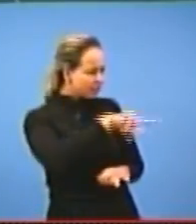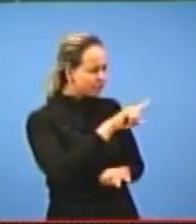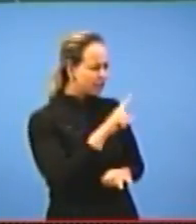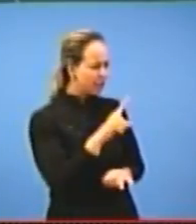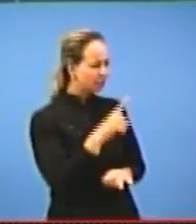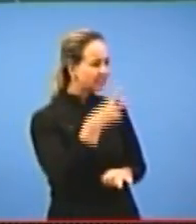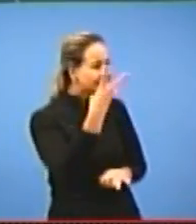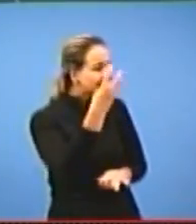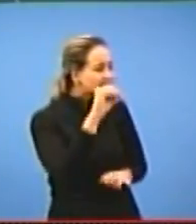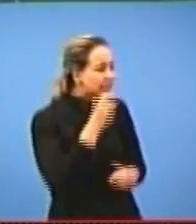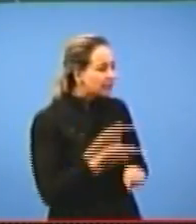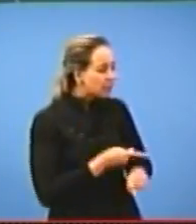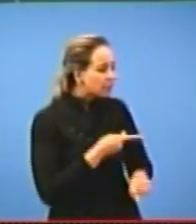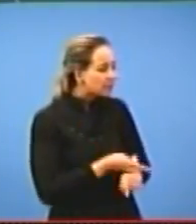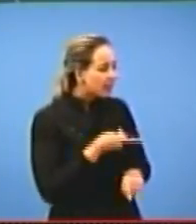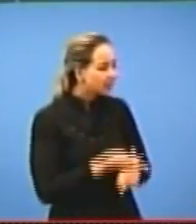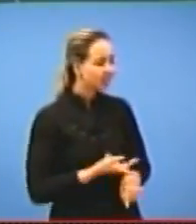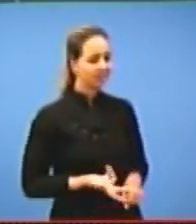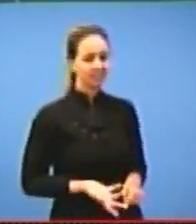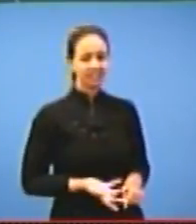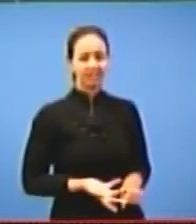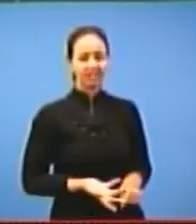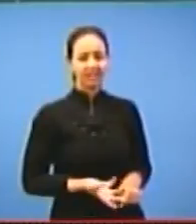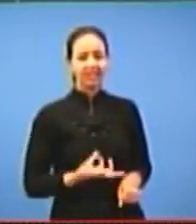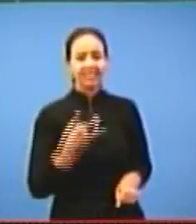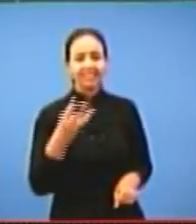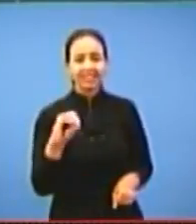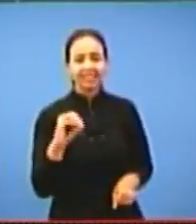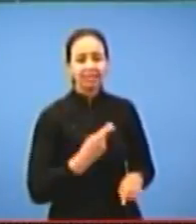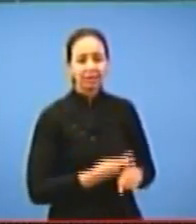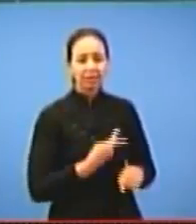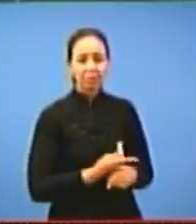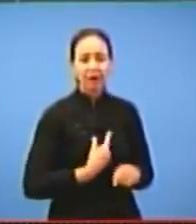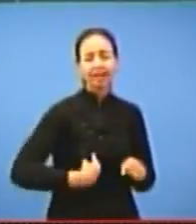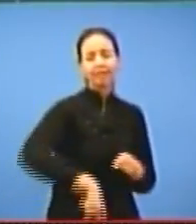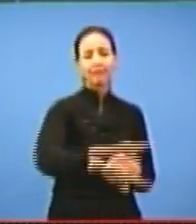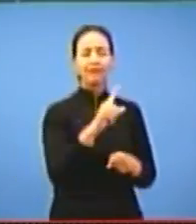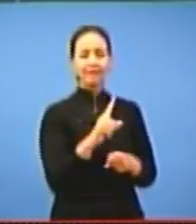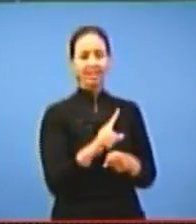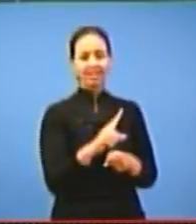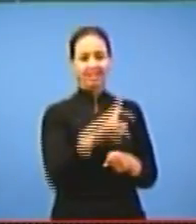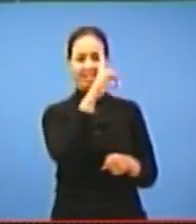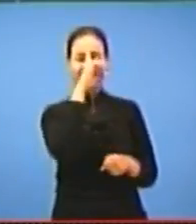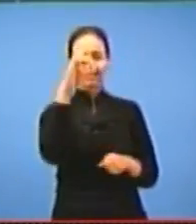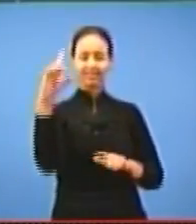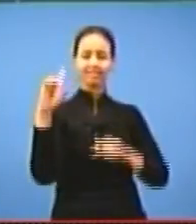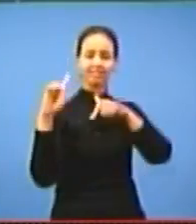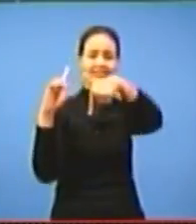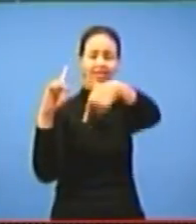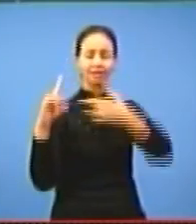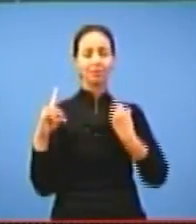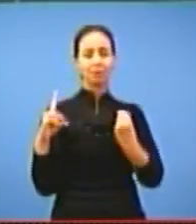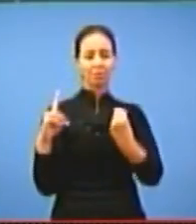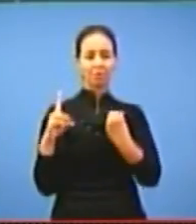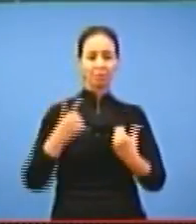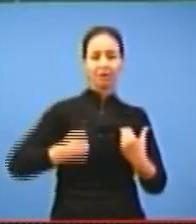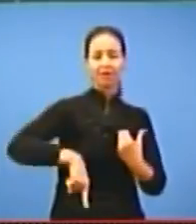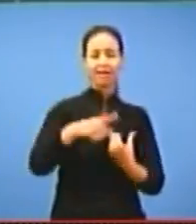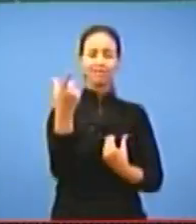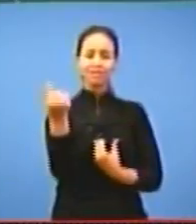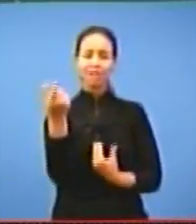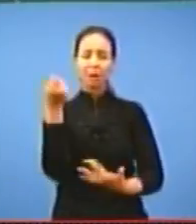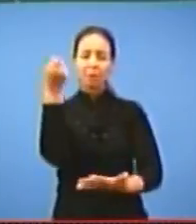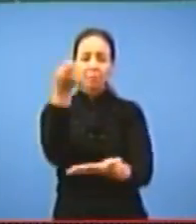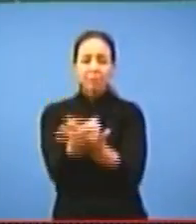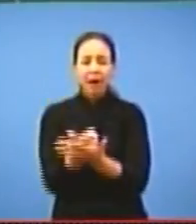Es el precio que se dio por mi hijo. Ese precio que se dio por el Verbo de Dios que creó todas las cosas. Ese precio que se